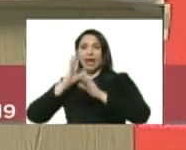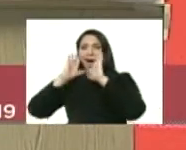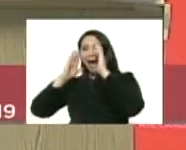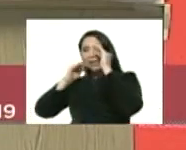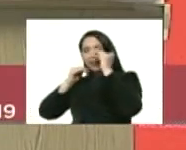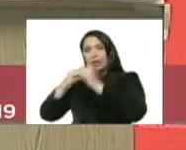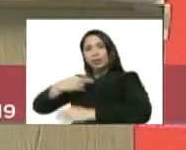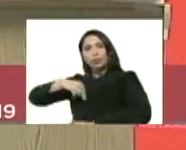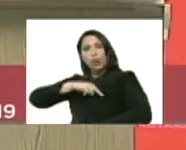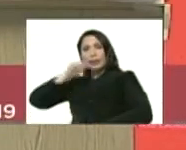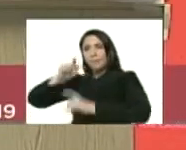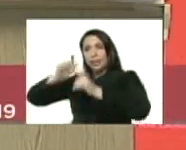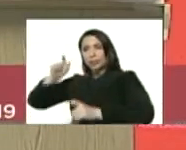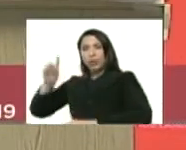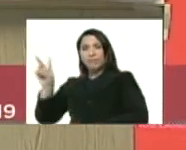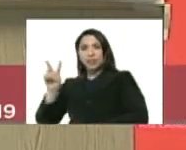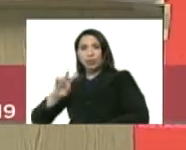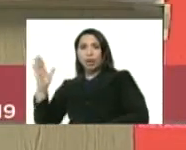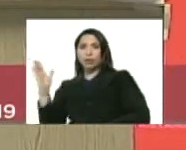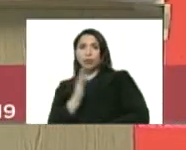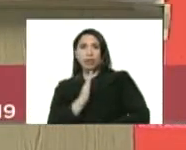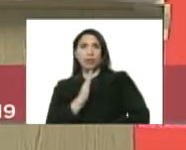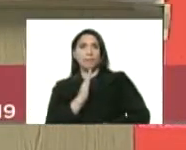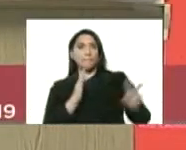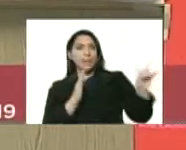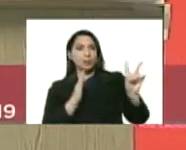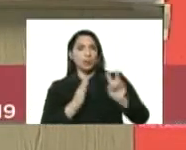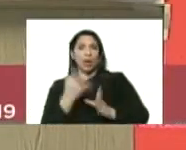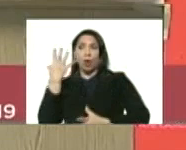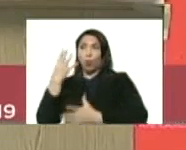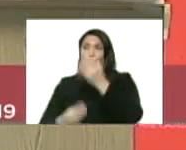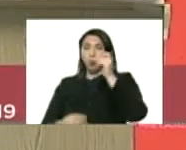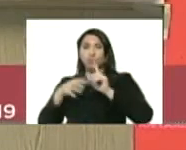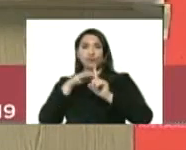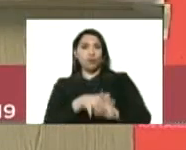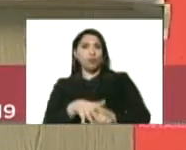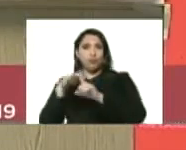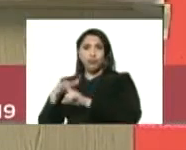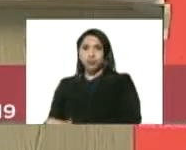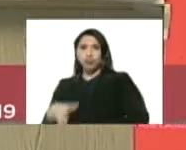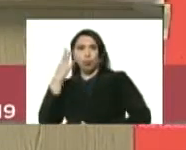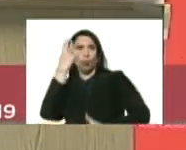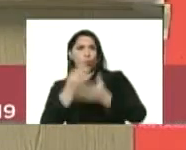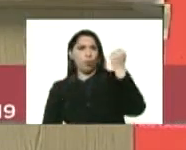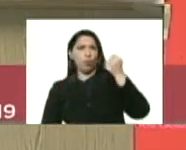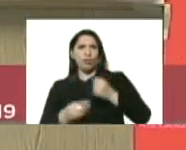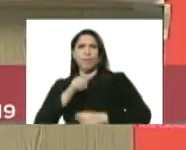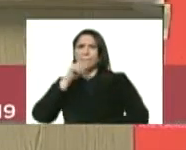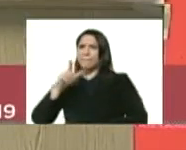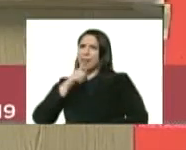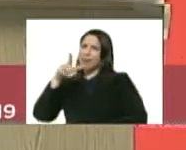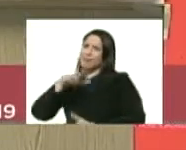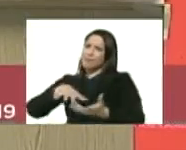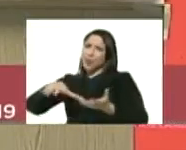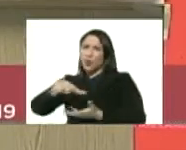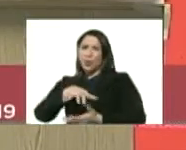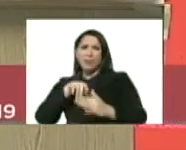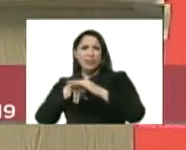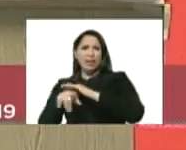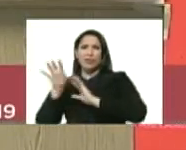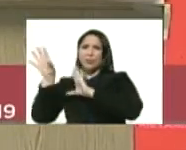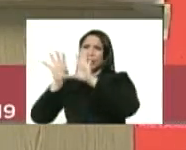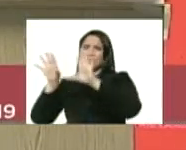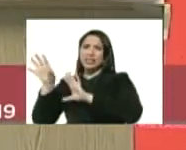a nuestros connacionales, a nuestros compatriotas, que bueno, huyen de la xenofobia, huyen de las malas situaciones, huyen